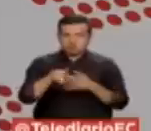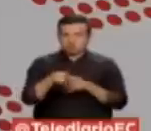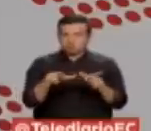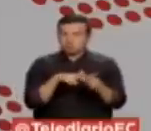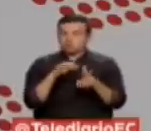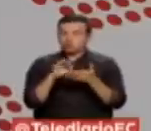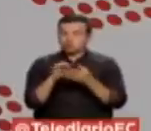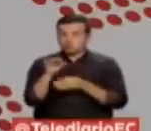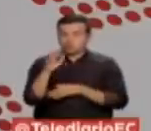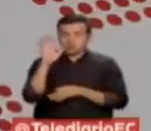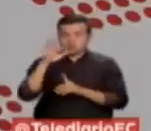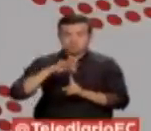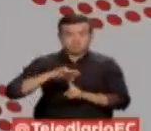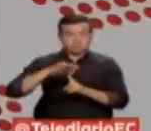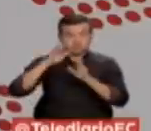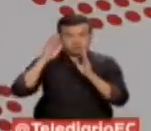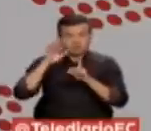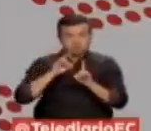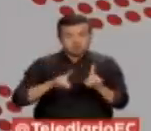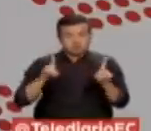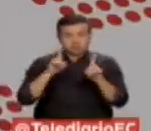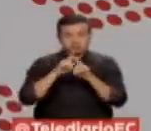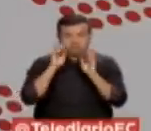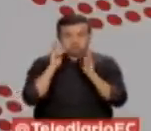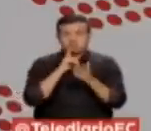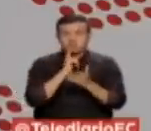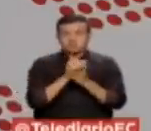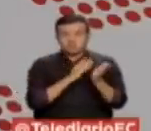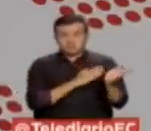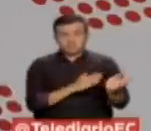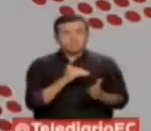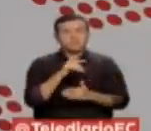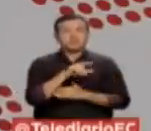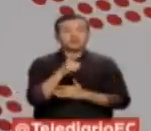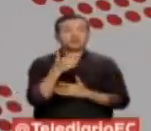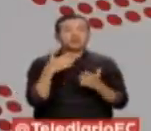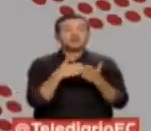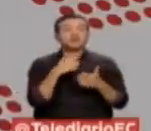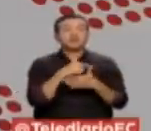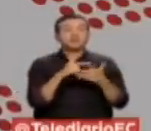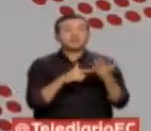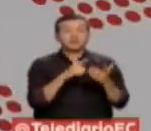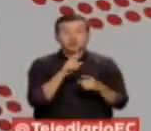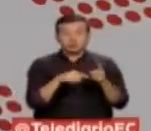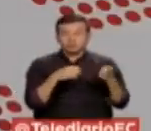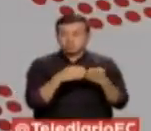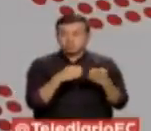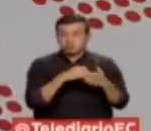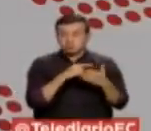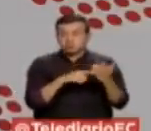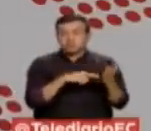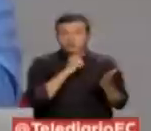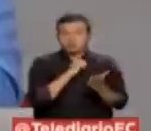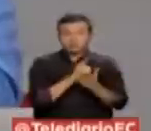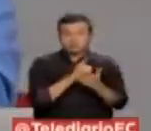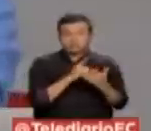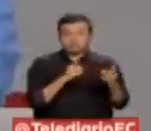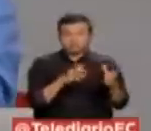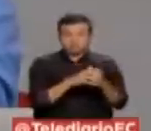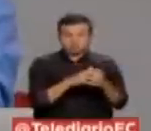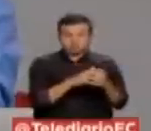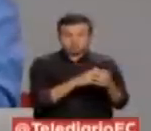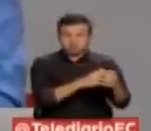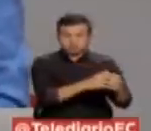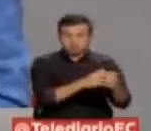y subzonas que están priorizadas por las cifras que tenemos pero también vamos a tener equipos que van a moverse es una especie de fuerza móvil